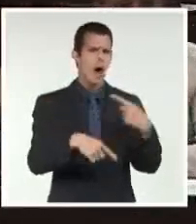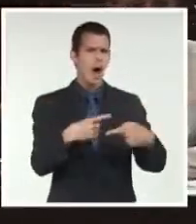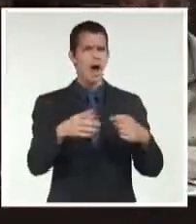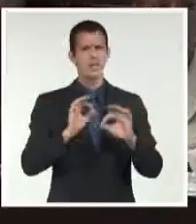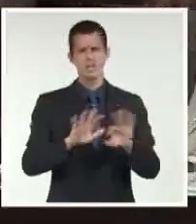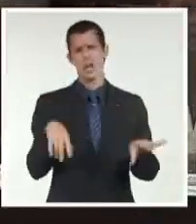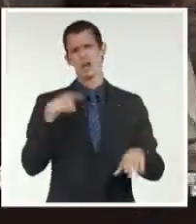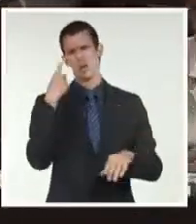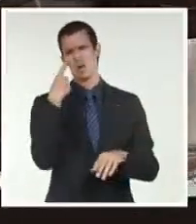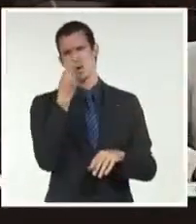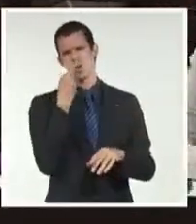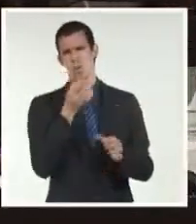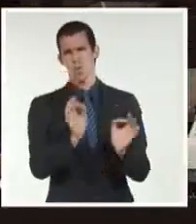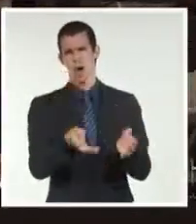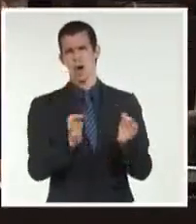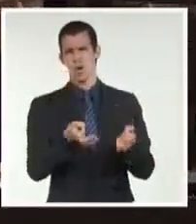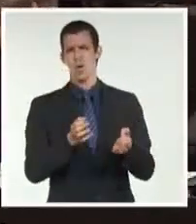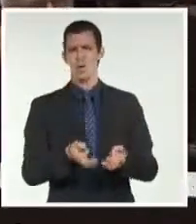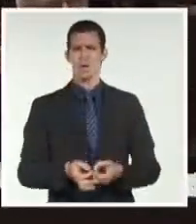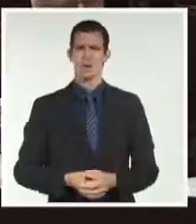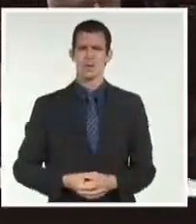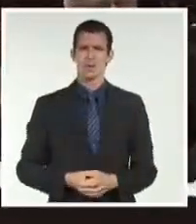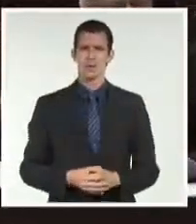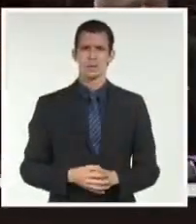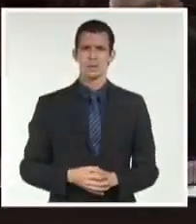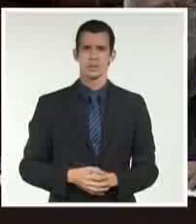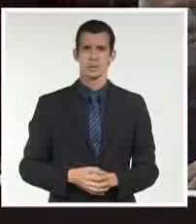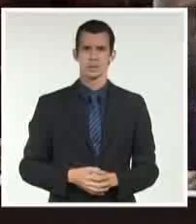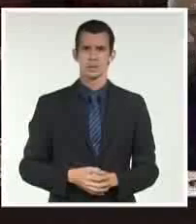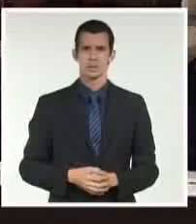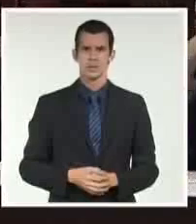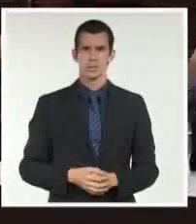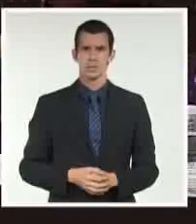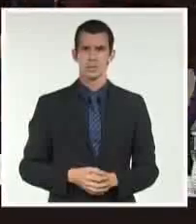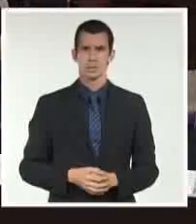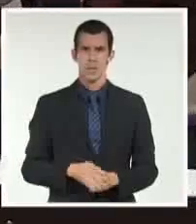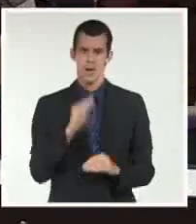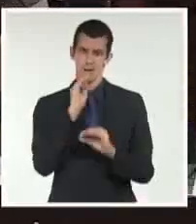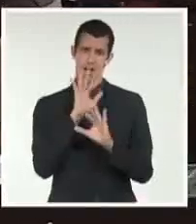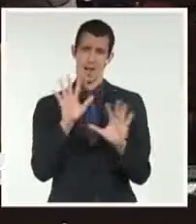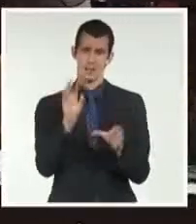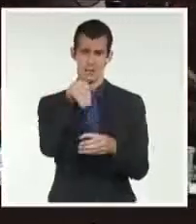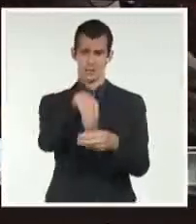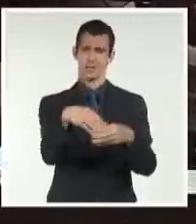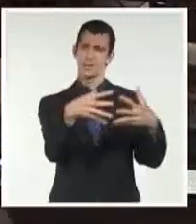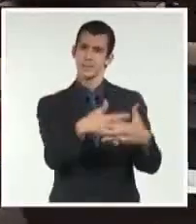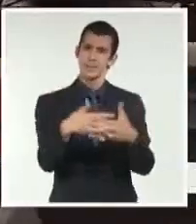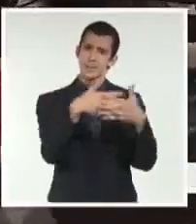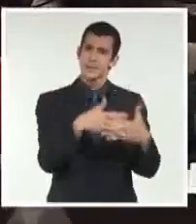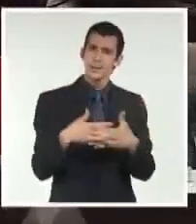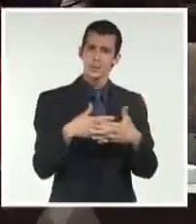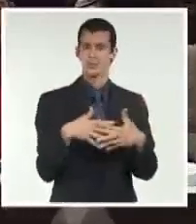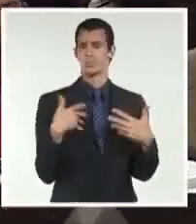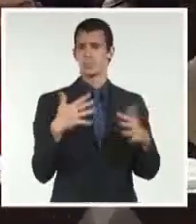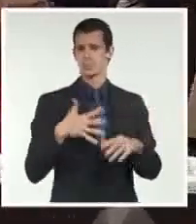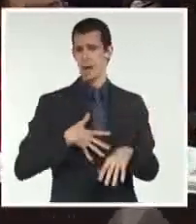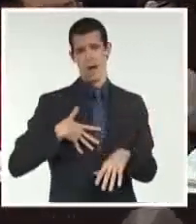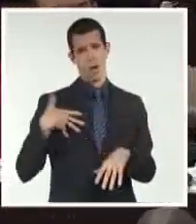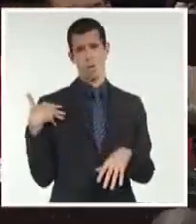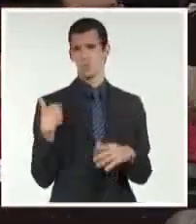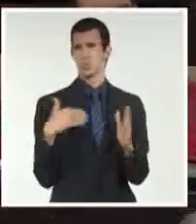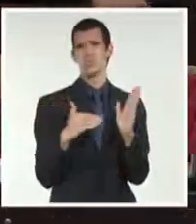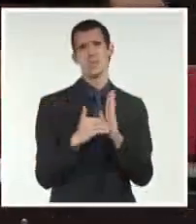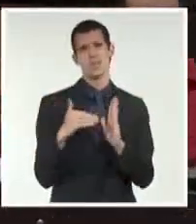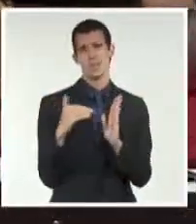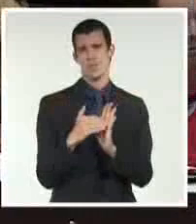conoce, como se conocen los abusos que ocurren a diario en ese país. Los pueblos tienen cada vez más